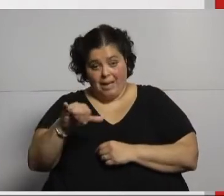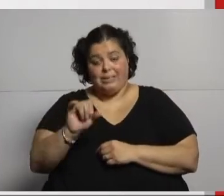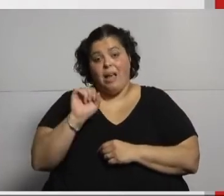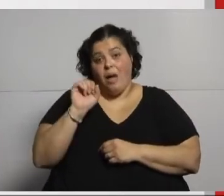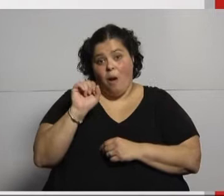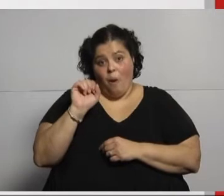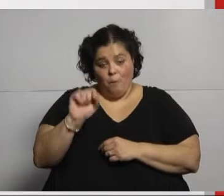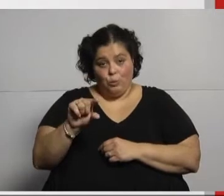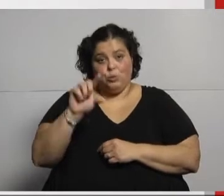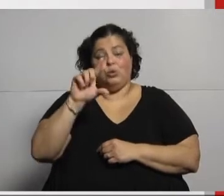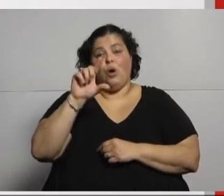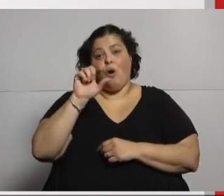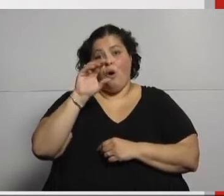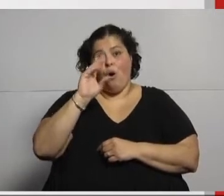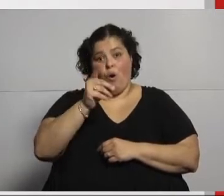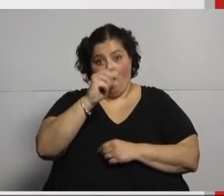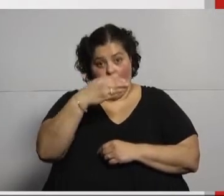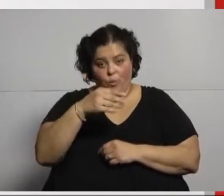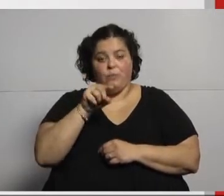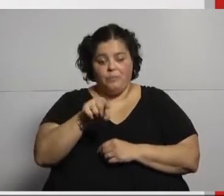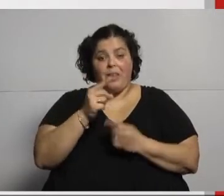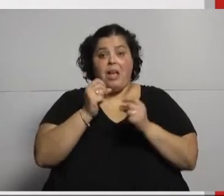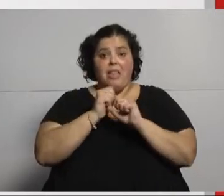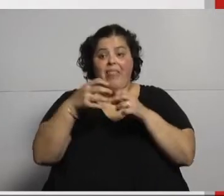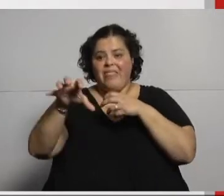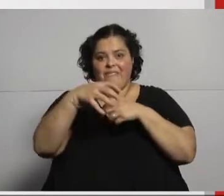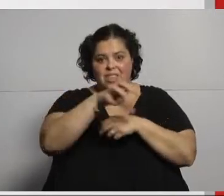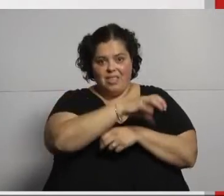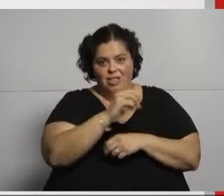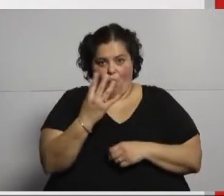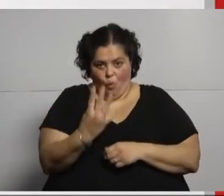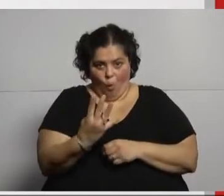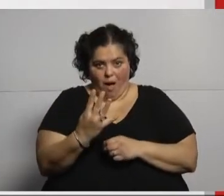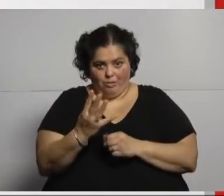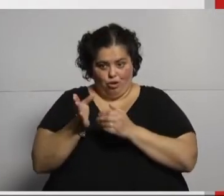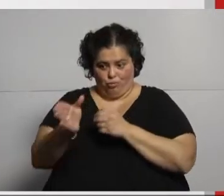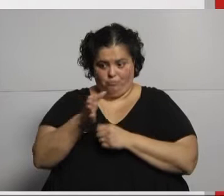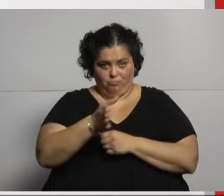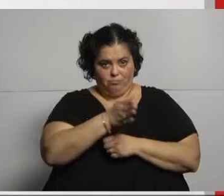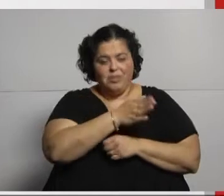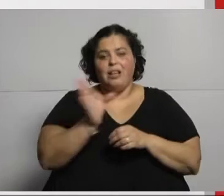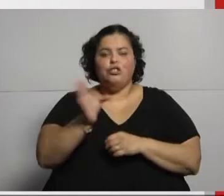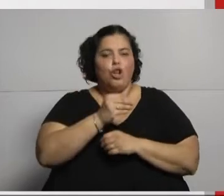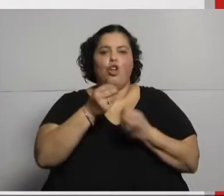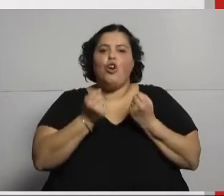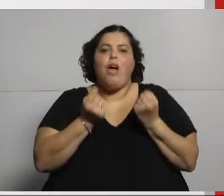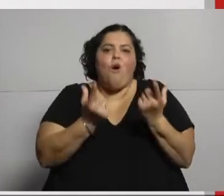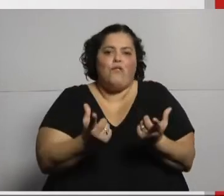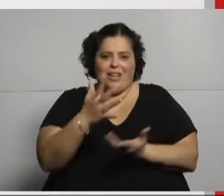www.lapaz.bo, y está dividida antes en 4 secciones que tenían que ver con todo lo que ofrece la ciudad en términos culturales